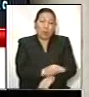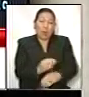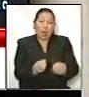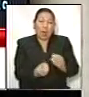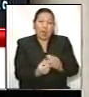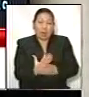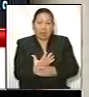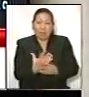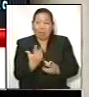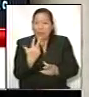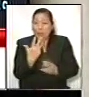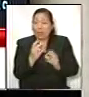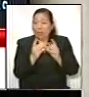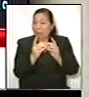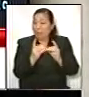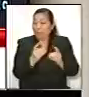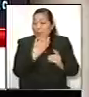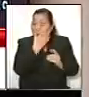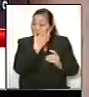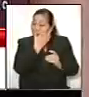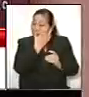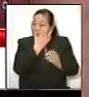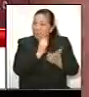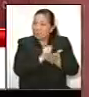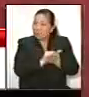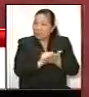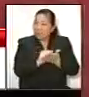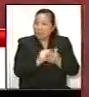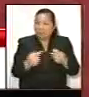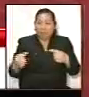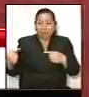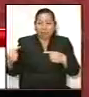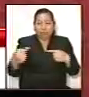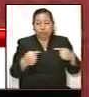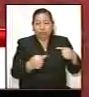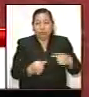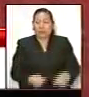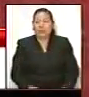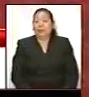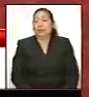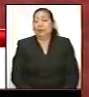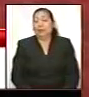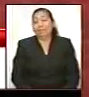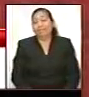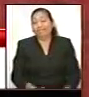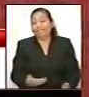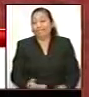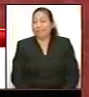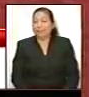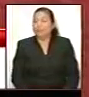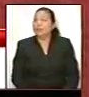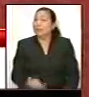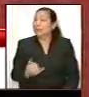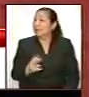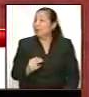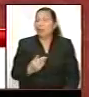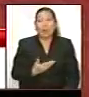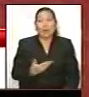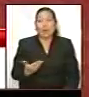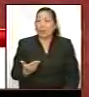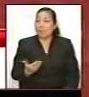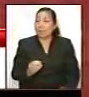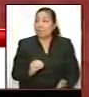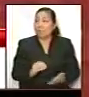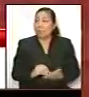Hace unos meses hubo incluso un enfrentamiento y por supuesto esto no haría más